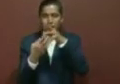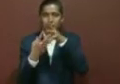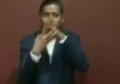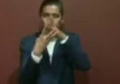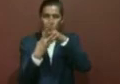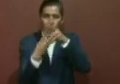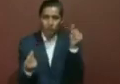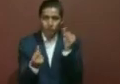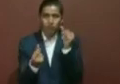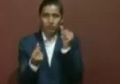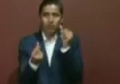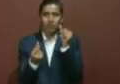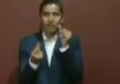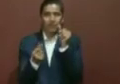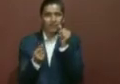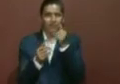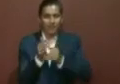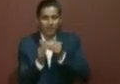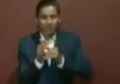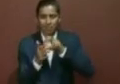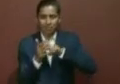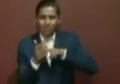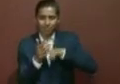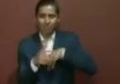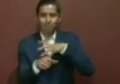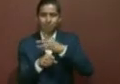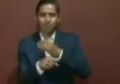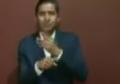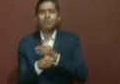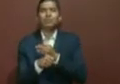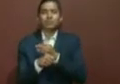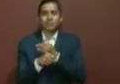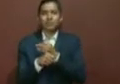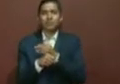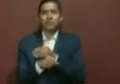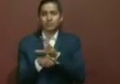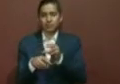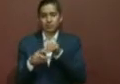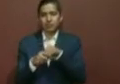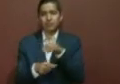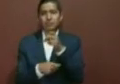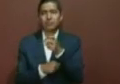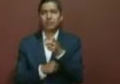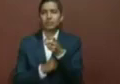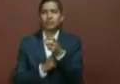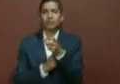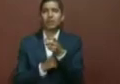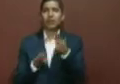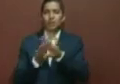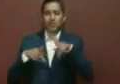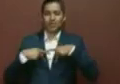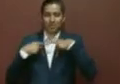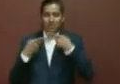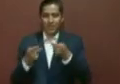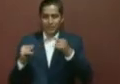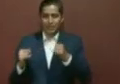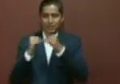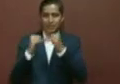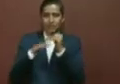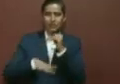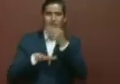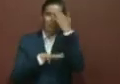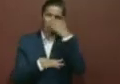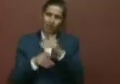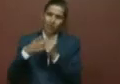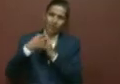deficiencias de carácter estructural en la parte de la debilidad institucional, que ustedes